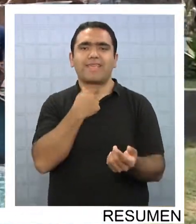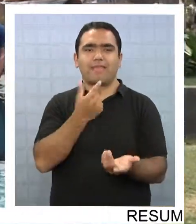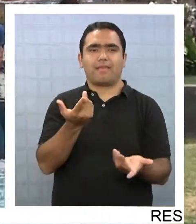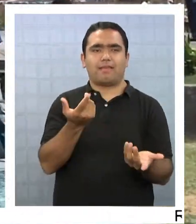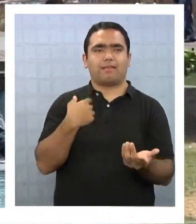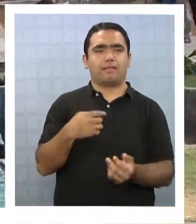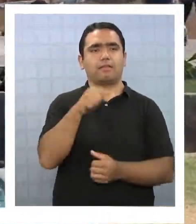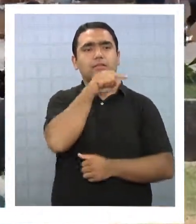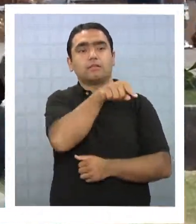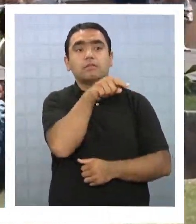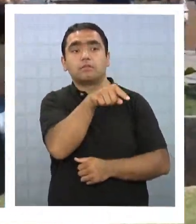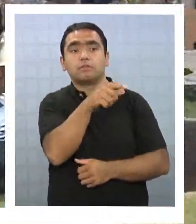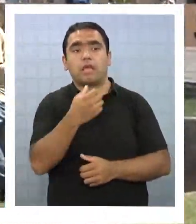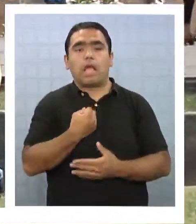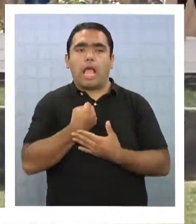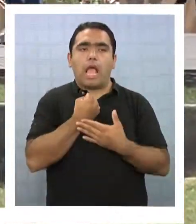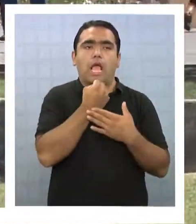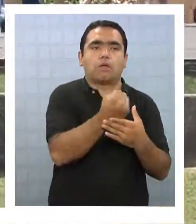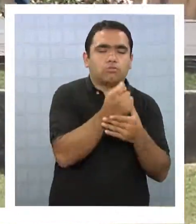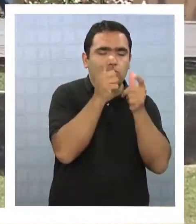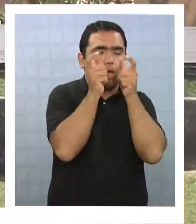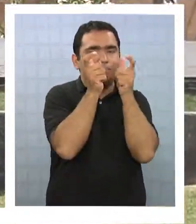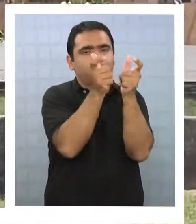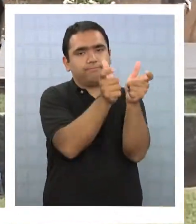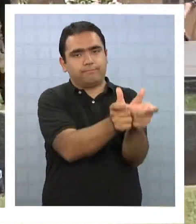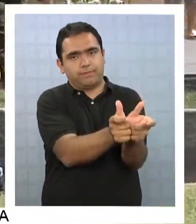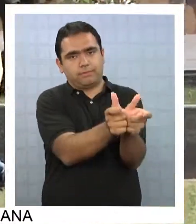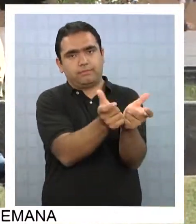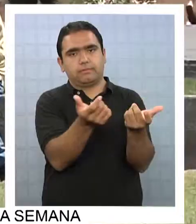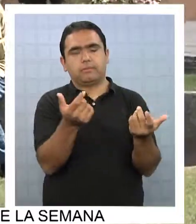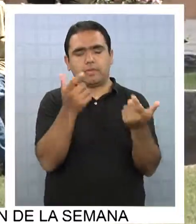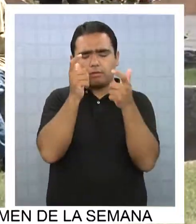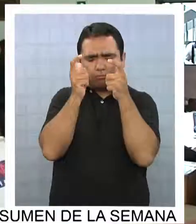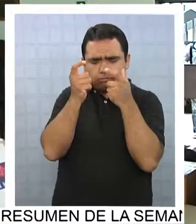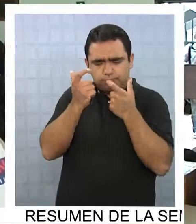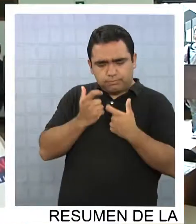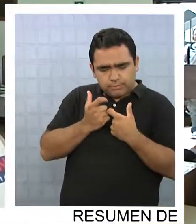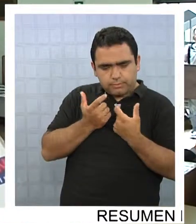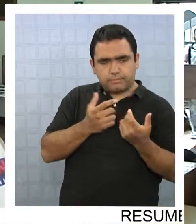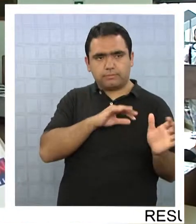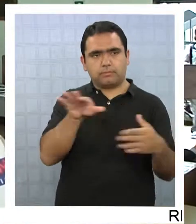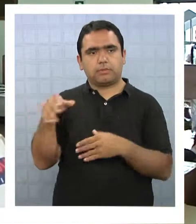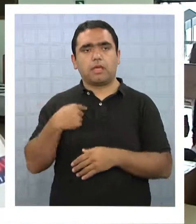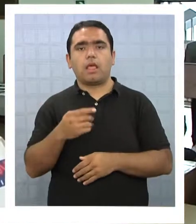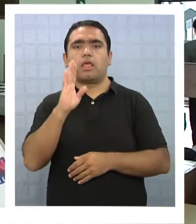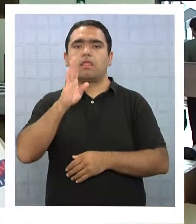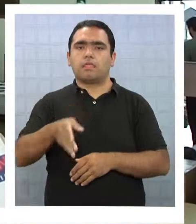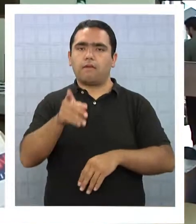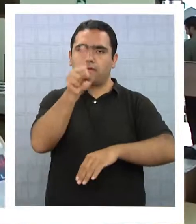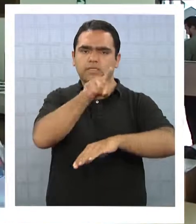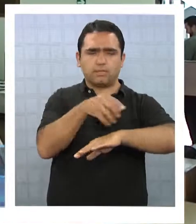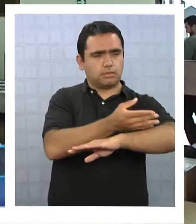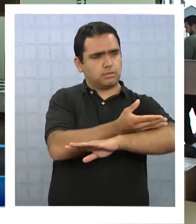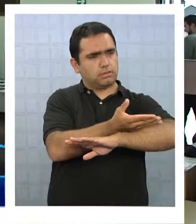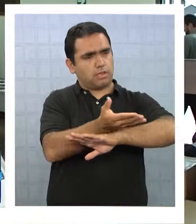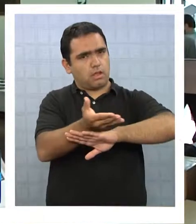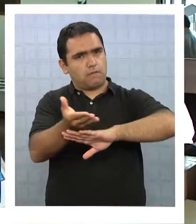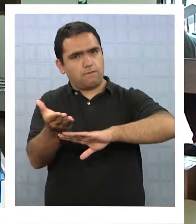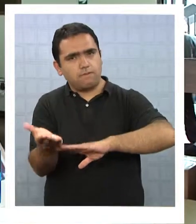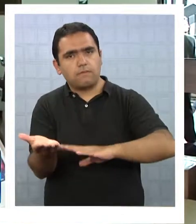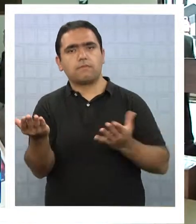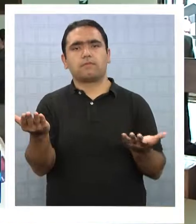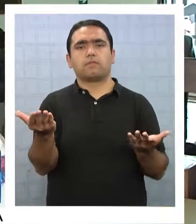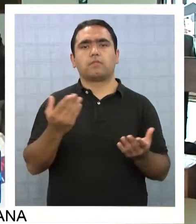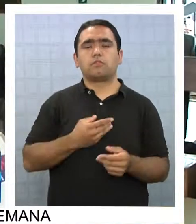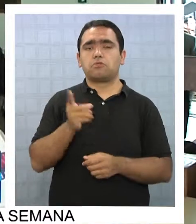conllevaría la contención en cada caso. Debemos ampliar la oferta de servicios, no dejarnos